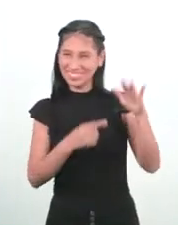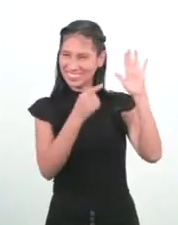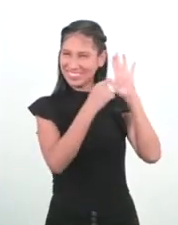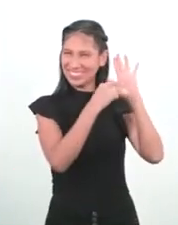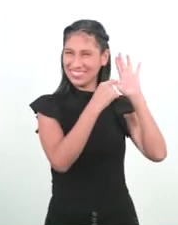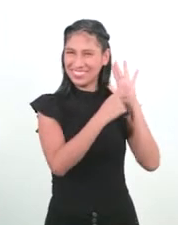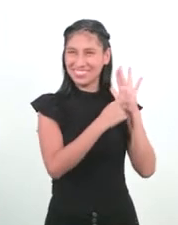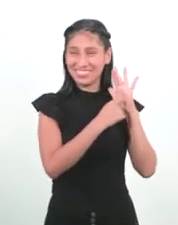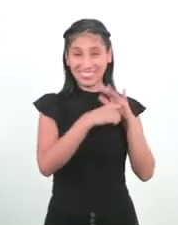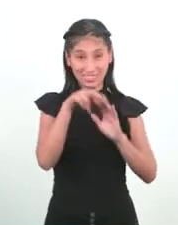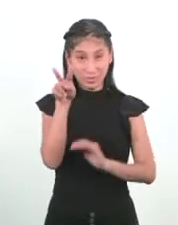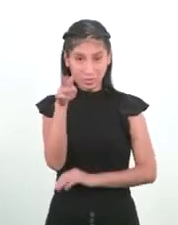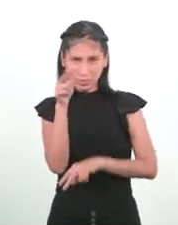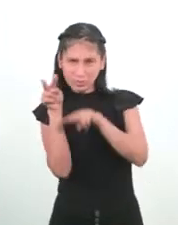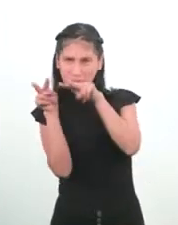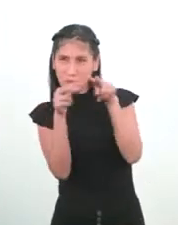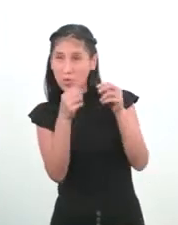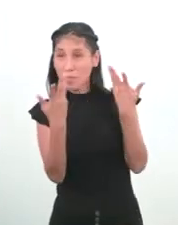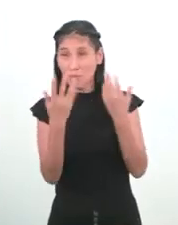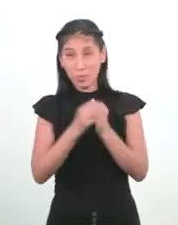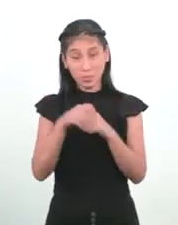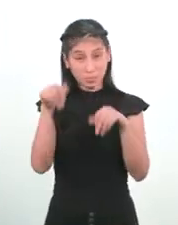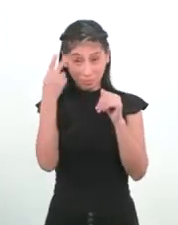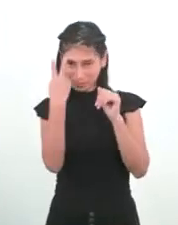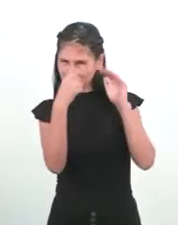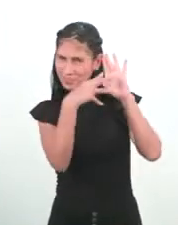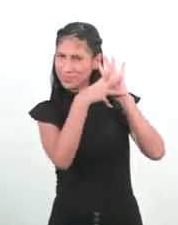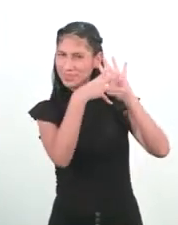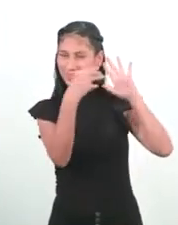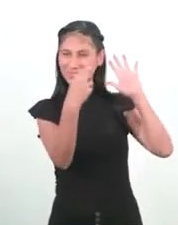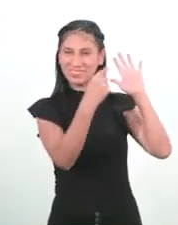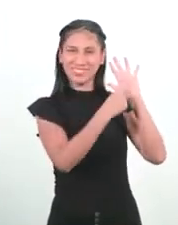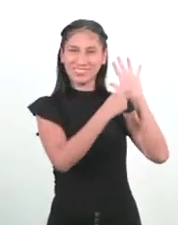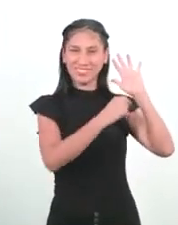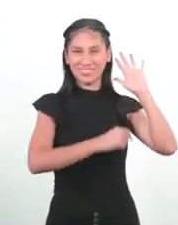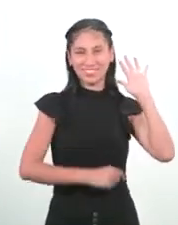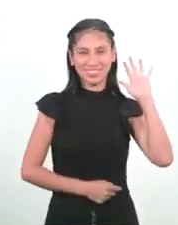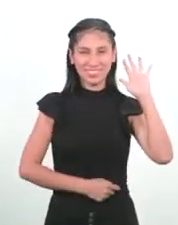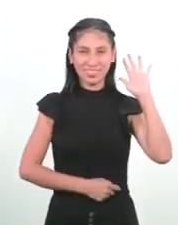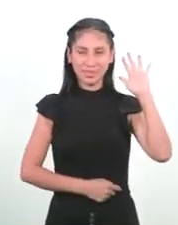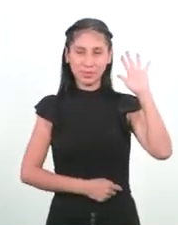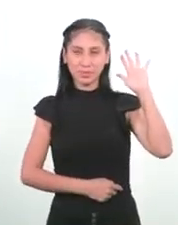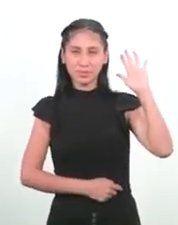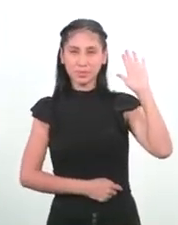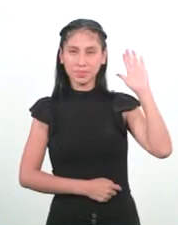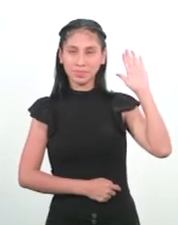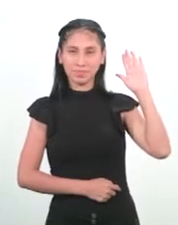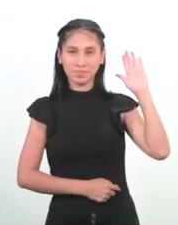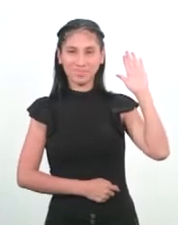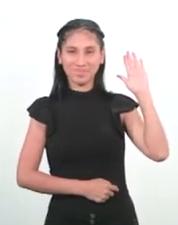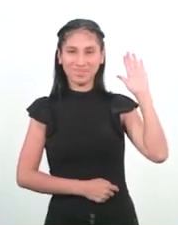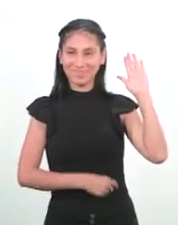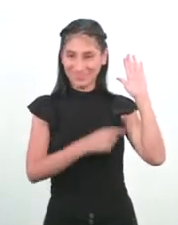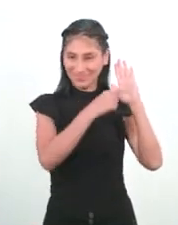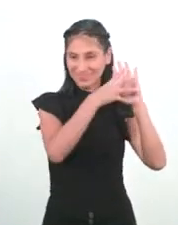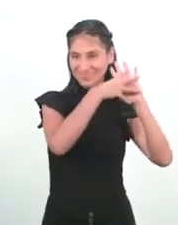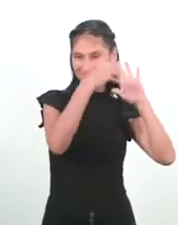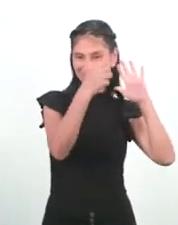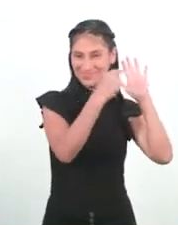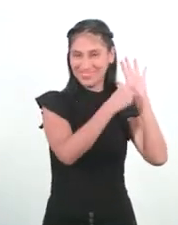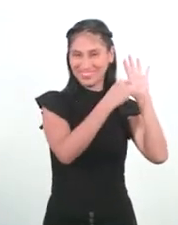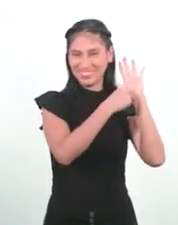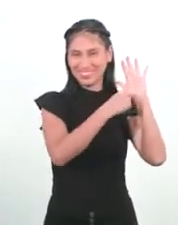a. Y se va a ver así. Pum, a, pum, a, pum, a, a. Pum,